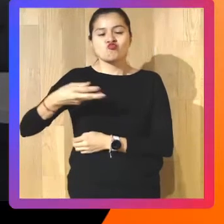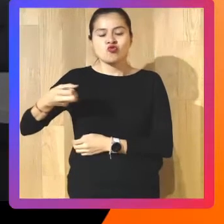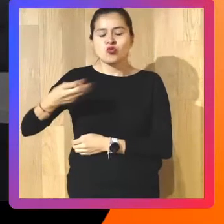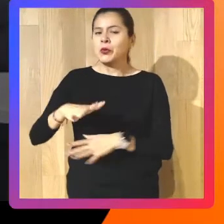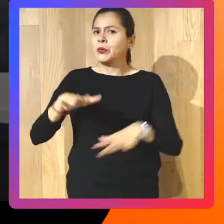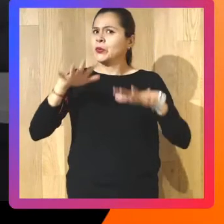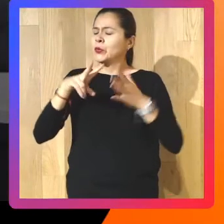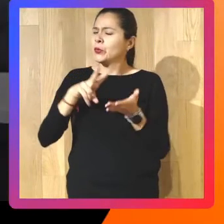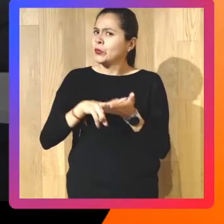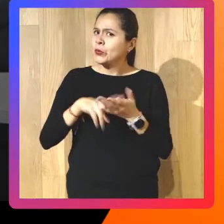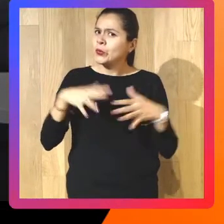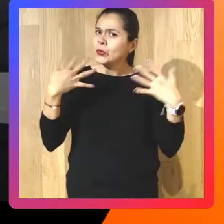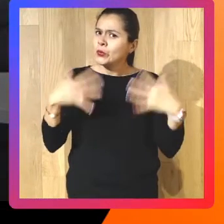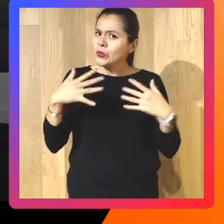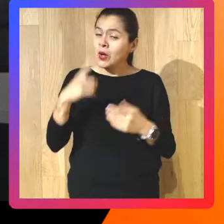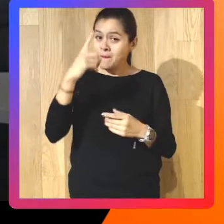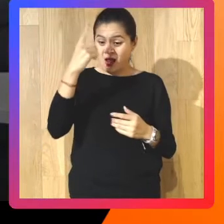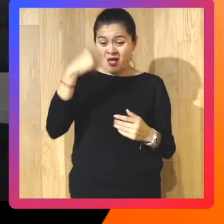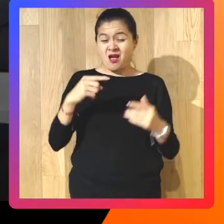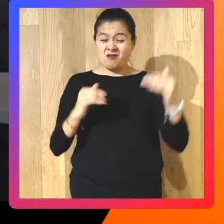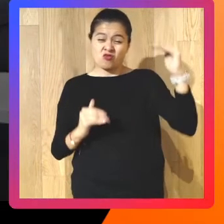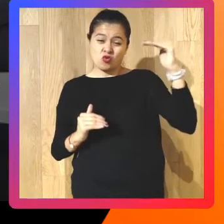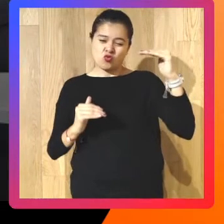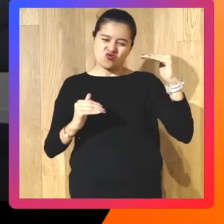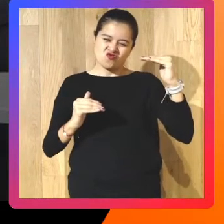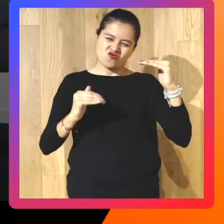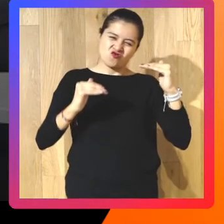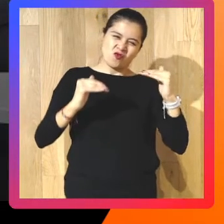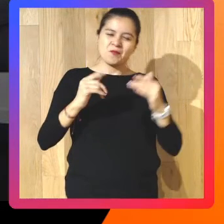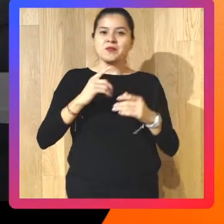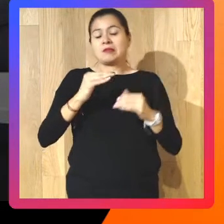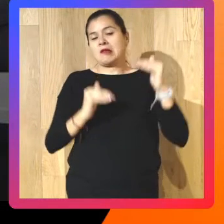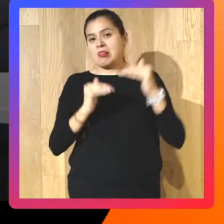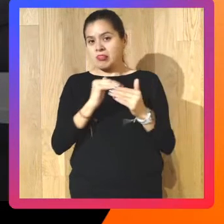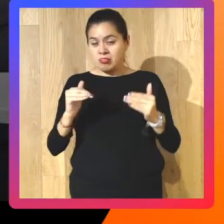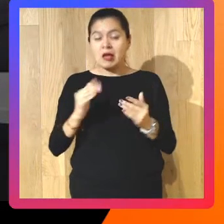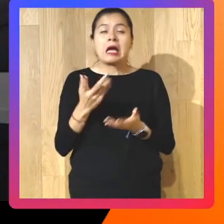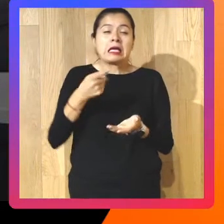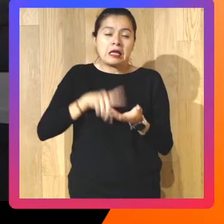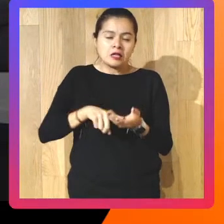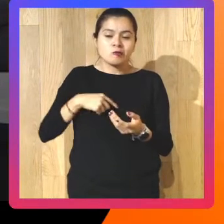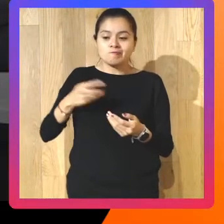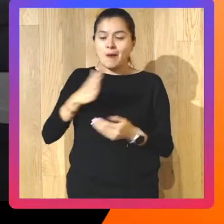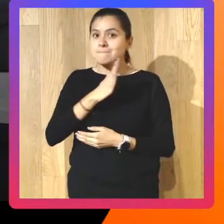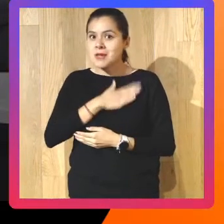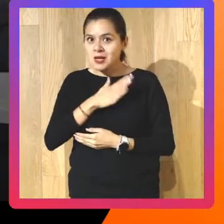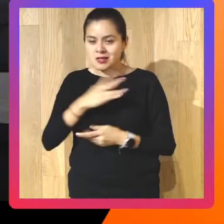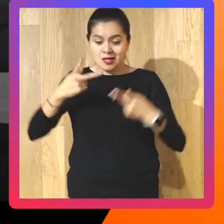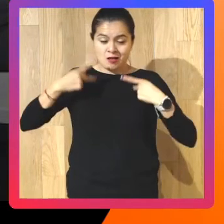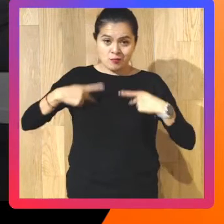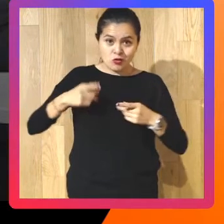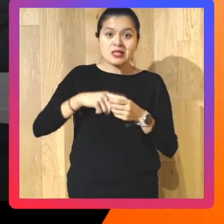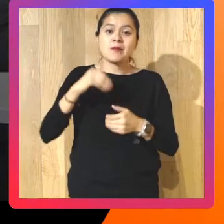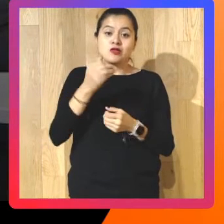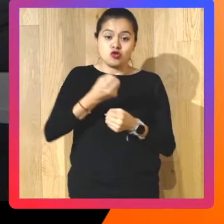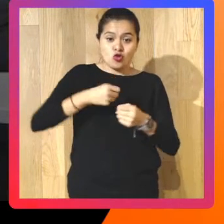significativamente a la reducción de la desigualdad, al bienestar de las y los colaboradores y al avance de la sociedad